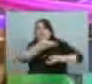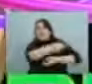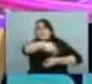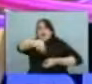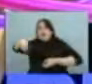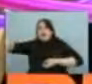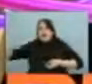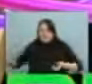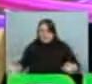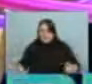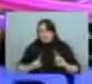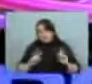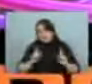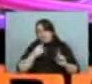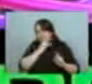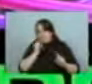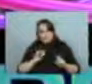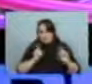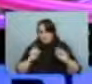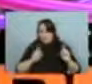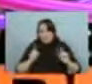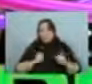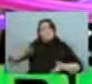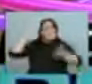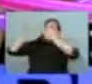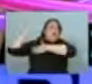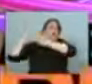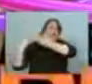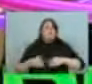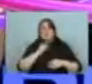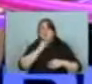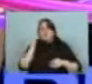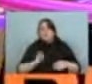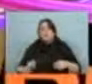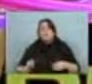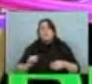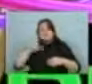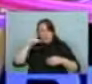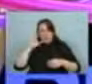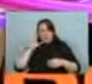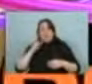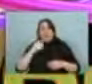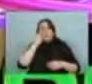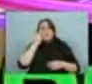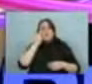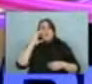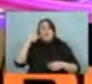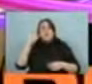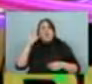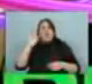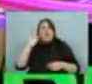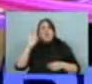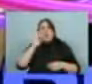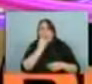solitaria. Recordemos que hace un par de años Zulma le daba rienda suelta a la pasión con un fresco chonguito oriundo de Colombia, o Bolivia, qué sé